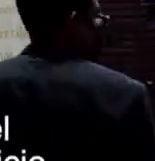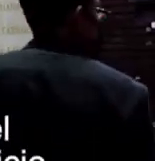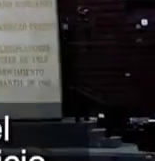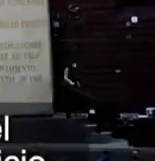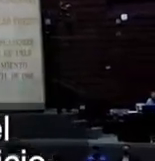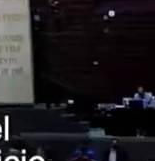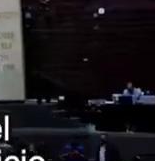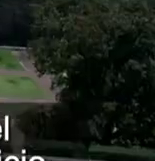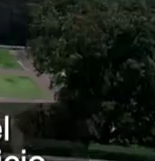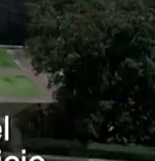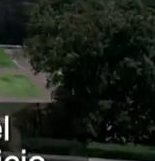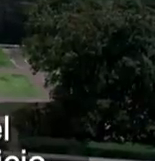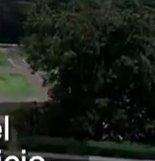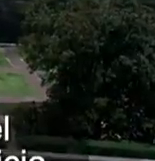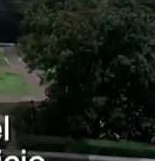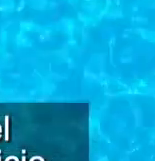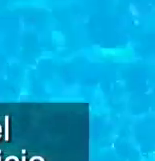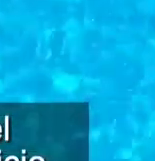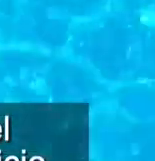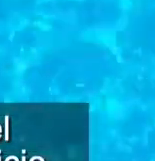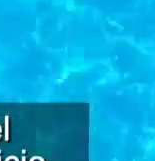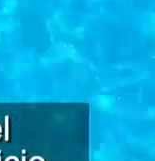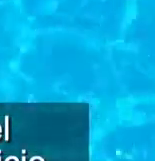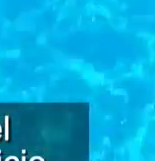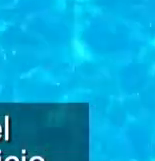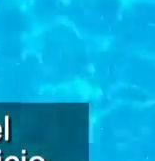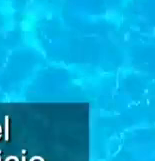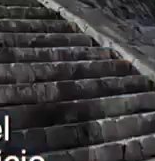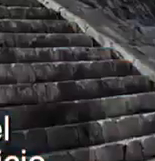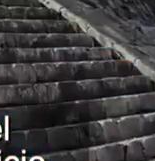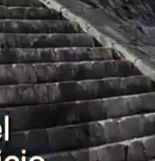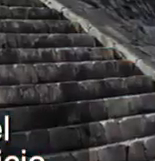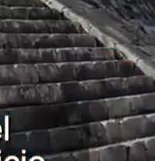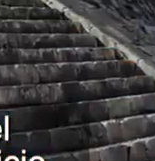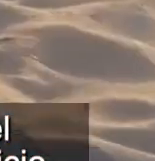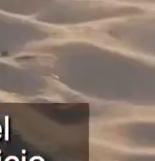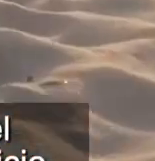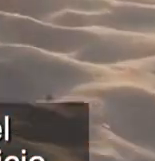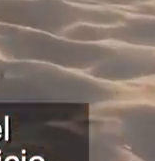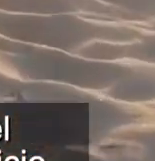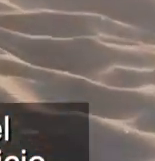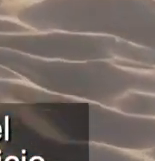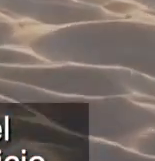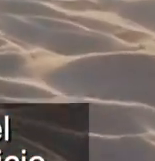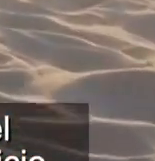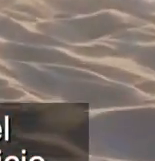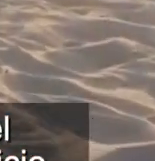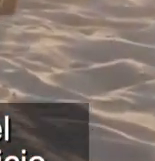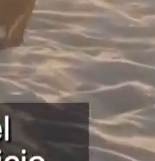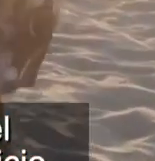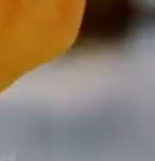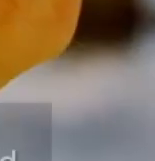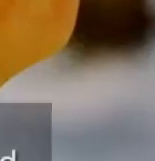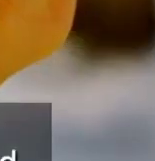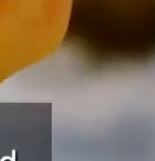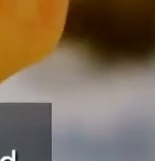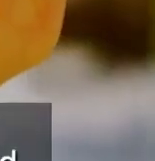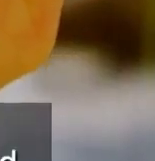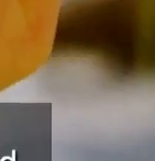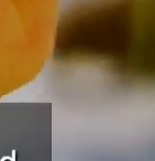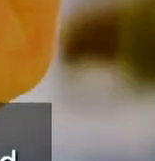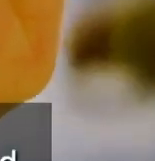En la Cámara de Diputados modificamos la ley para ampliar el periodo vacacional de 6 a 12 días a partir del primer año de servicio.